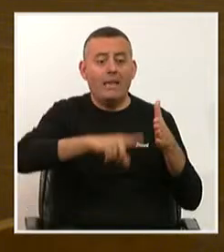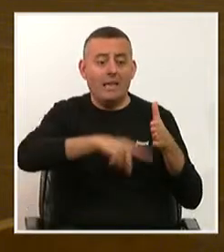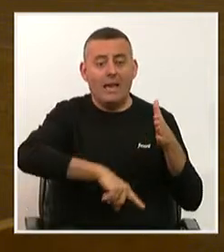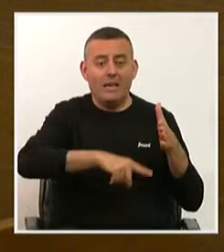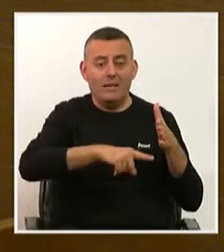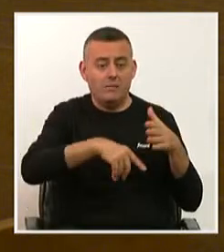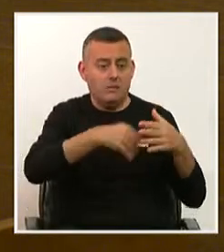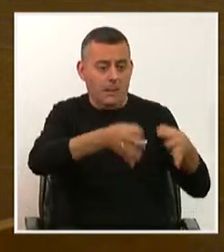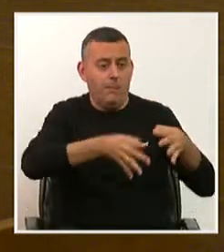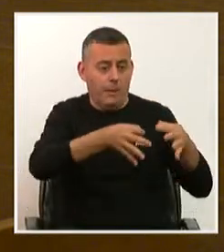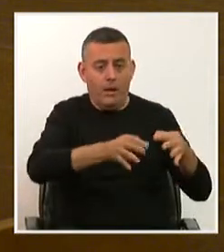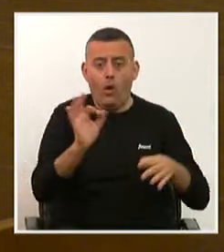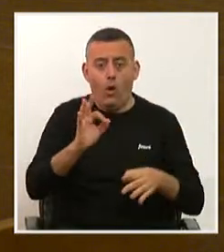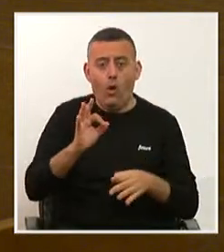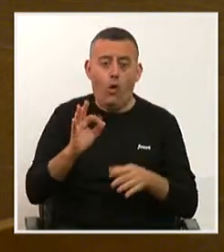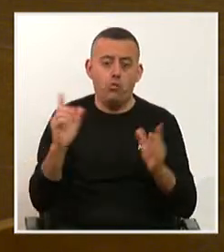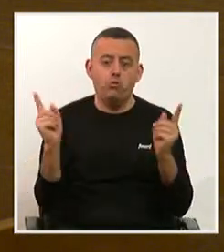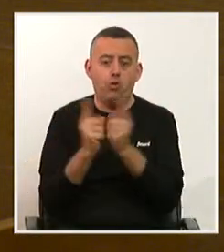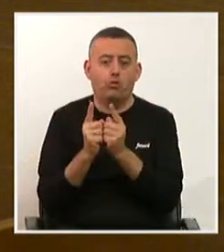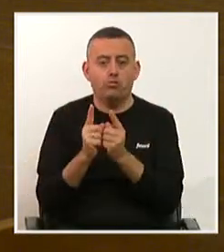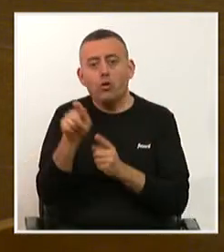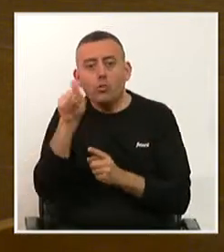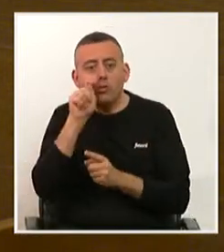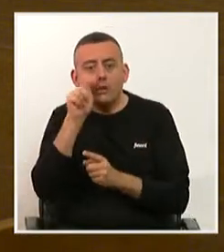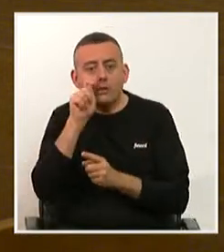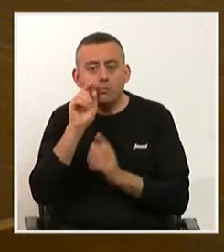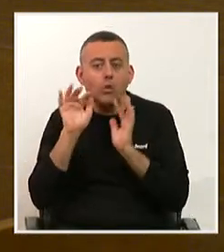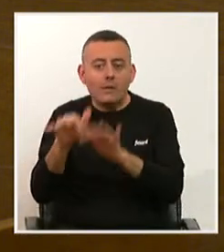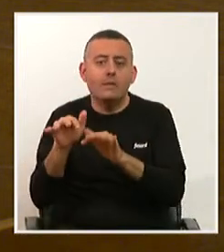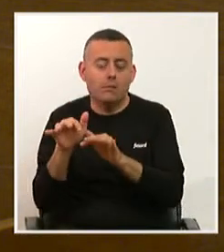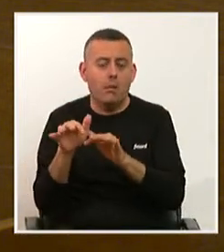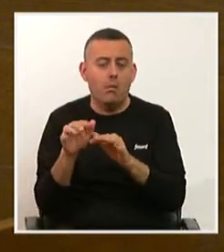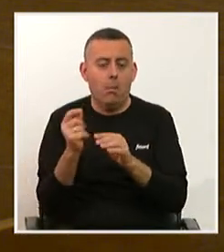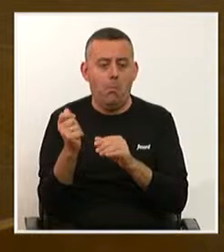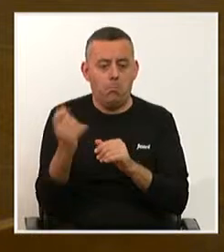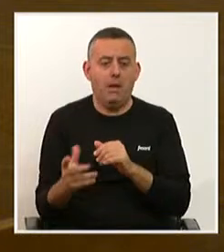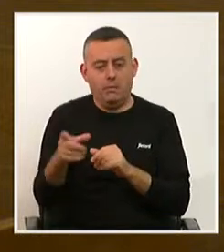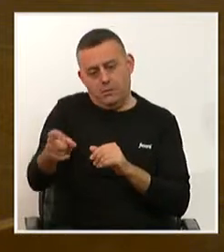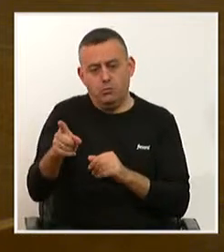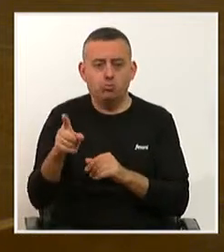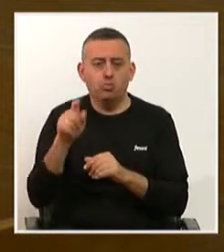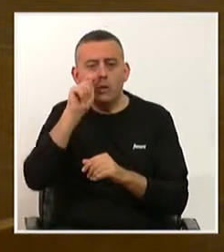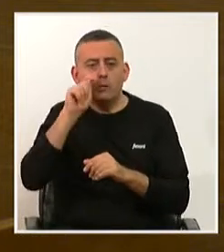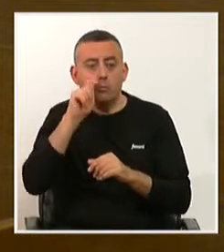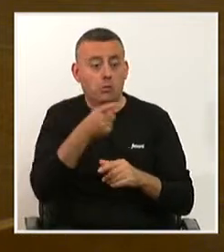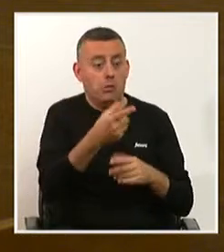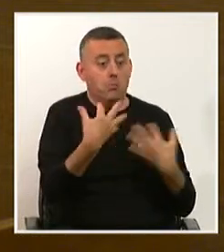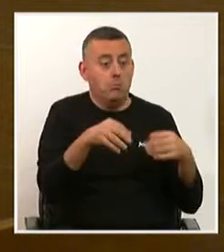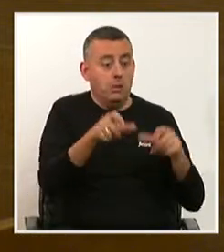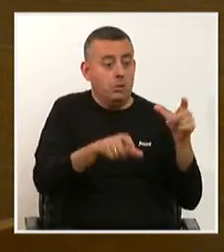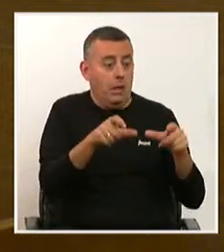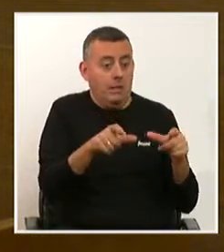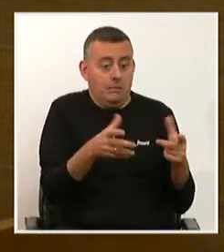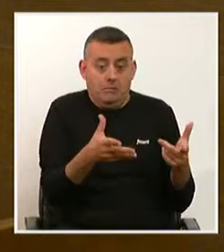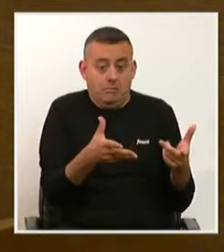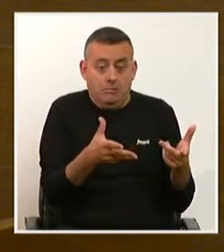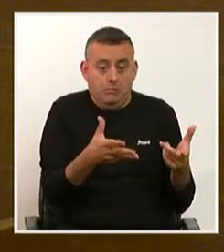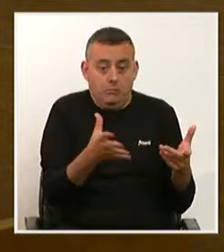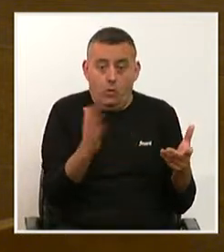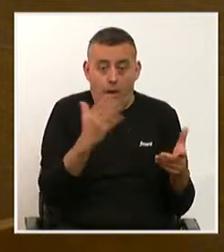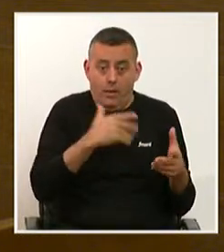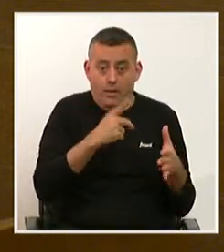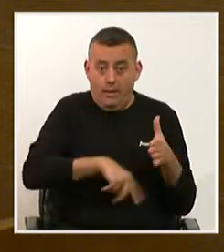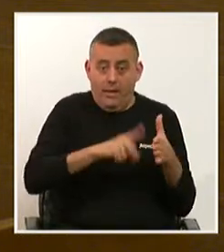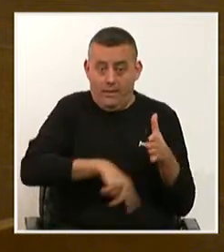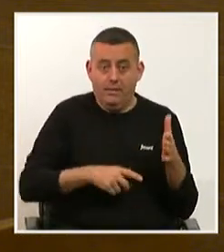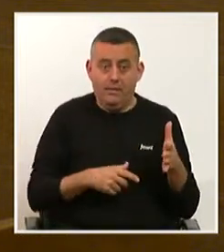Marc Norma favorable elit lament no señal de vida miren en